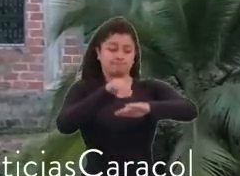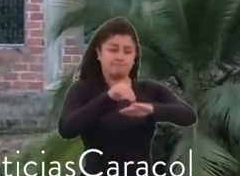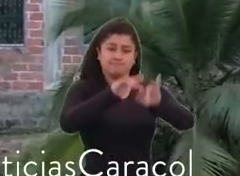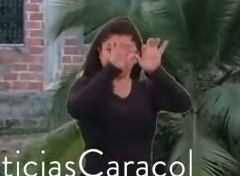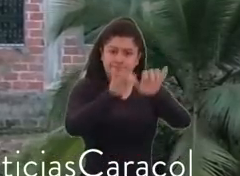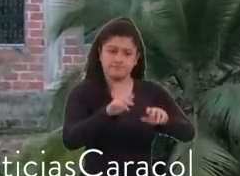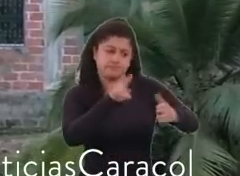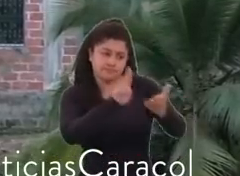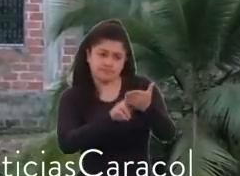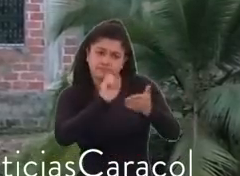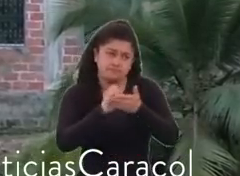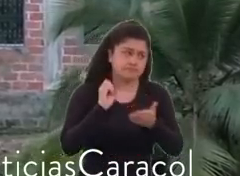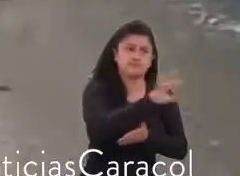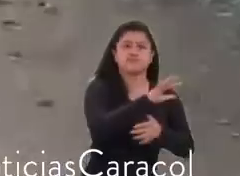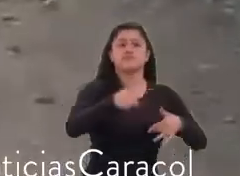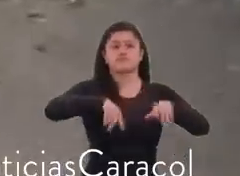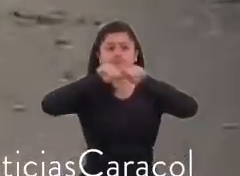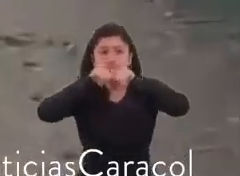gobierno nacional.